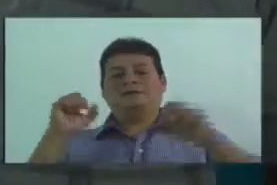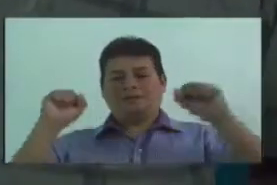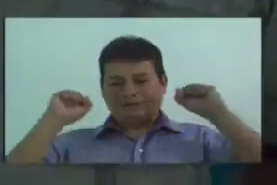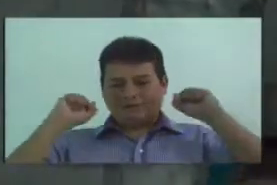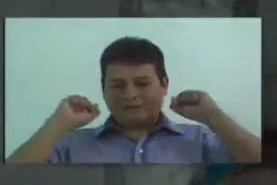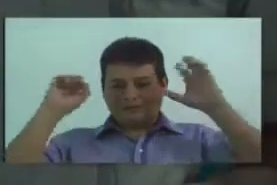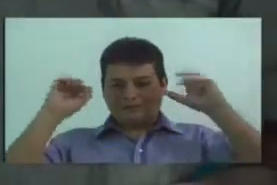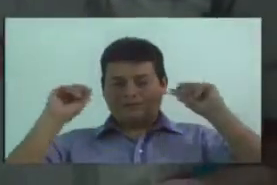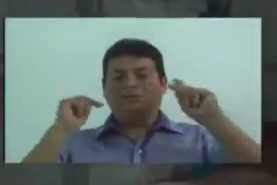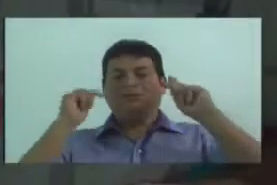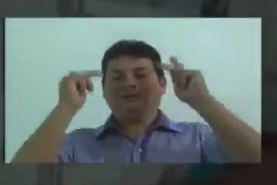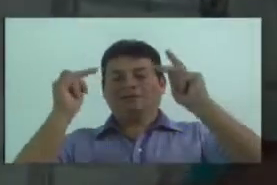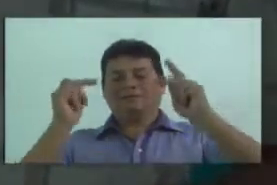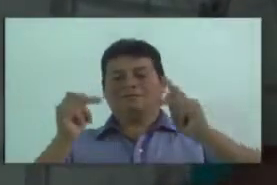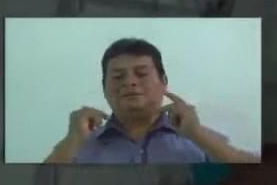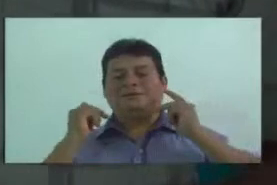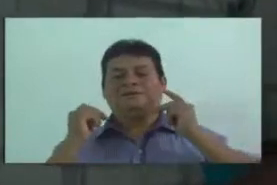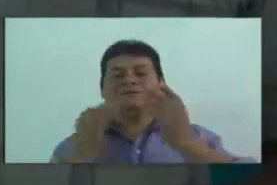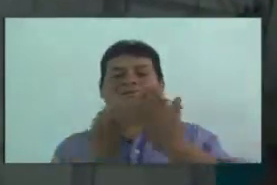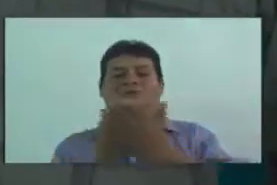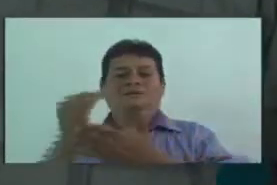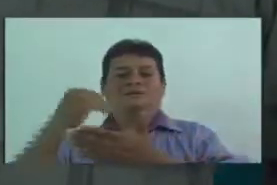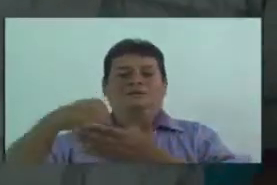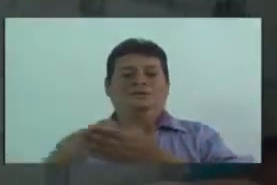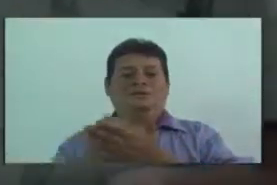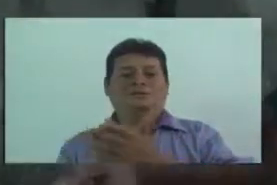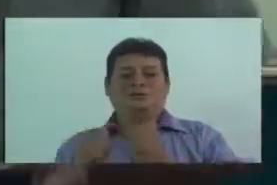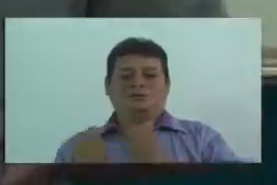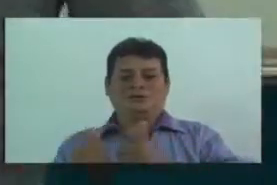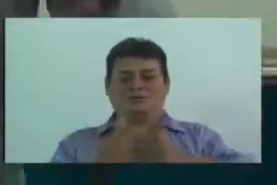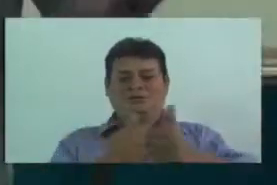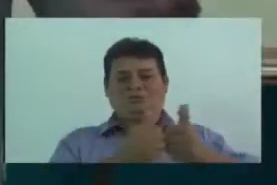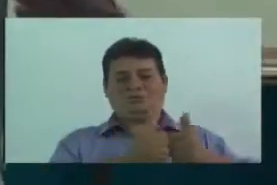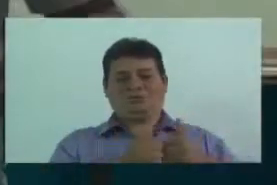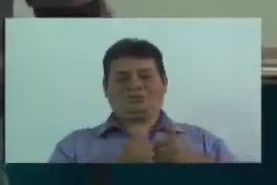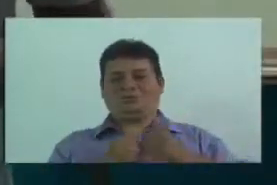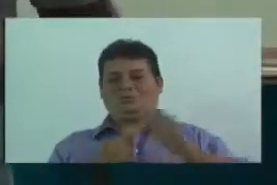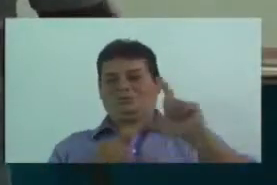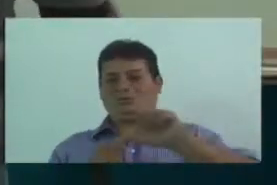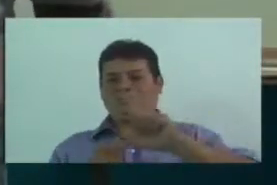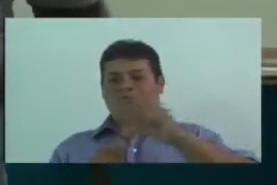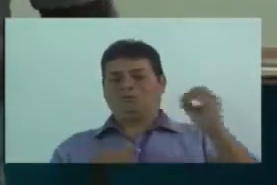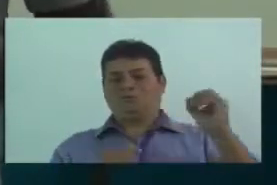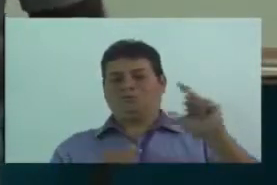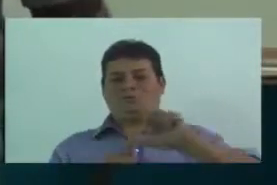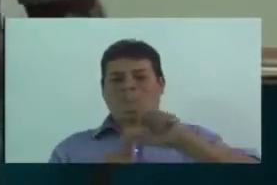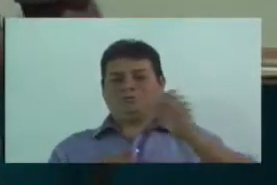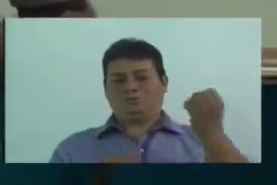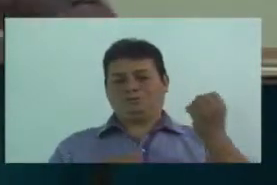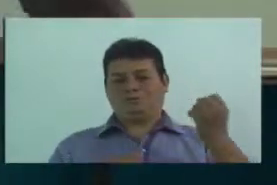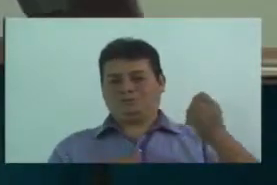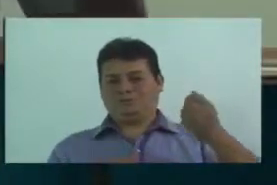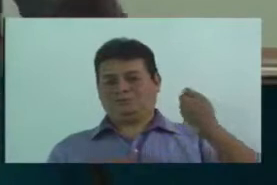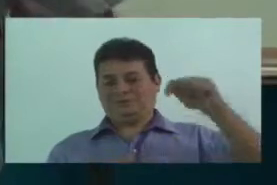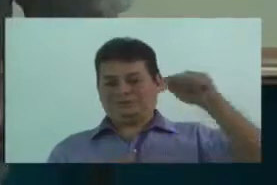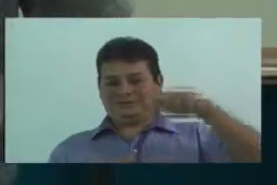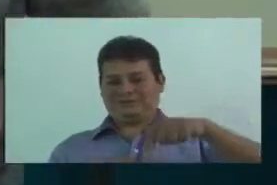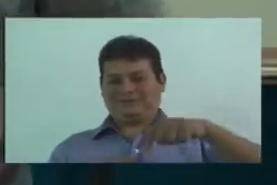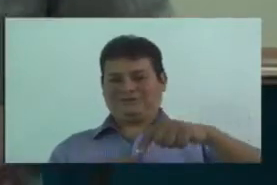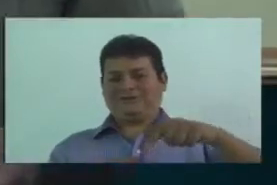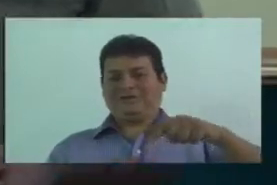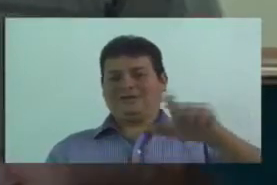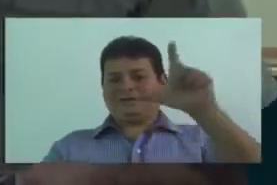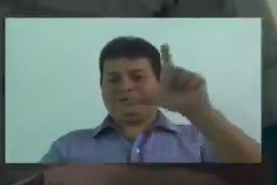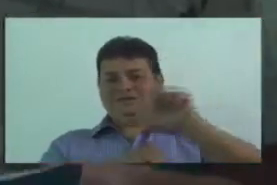oyo haju hikwe hanyo putungo mba oyo nive lolita suja tua ojo allá o